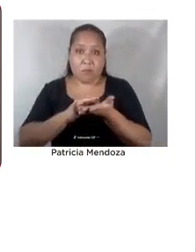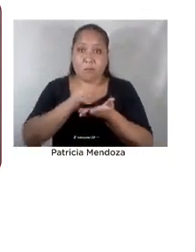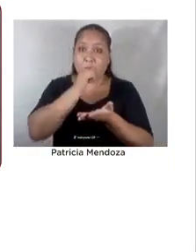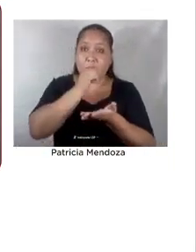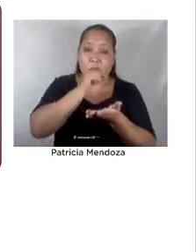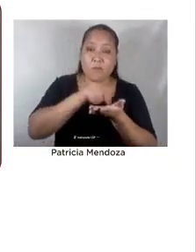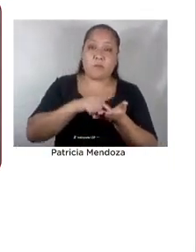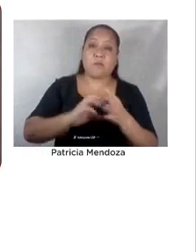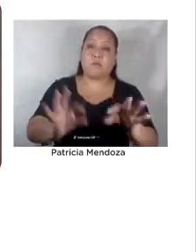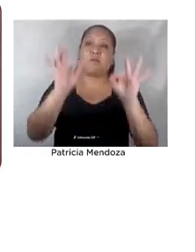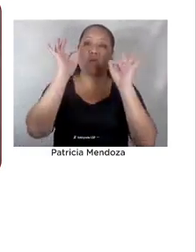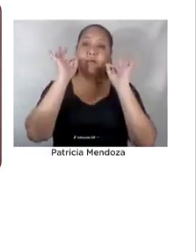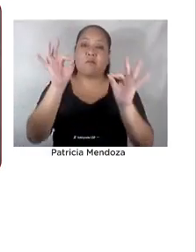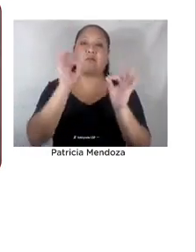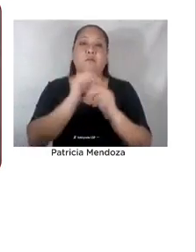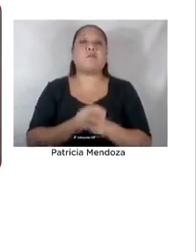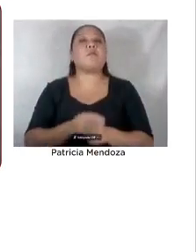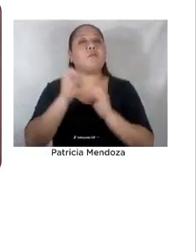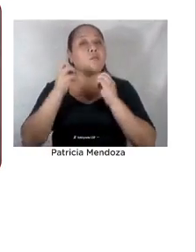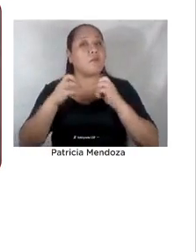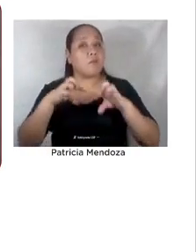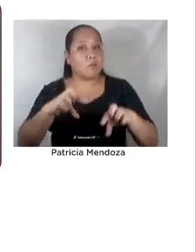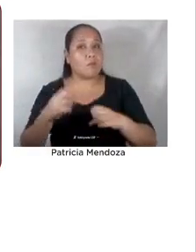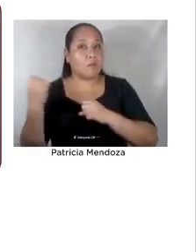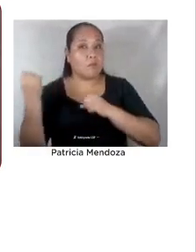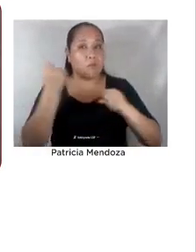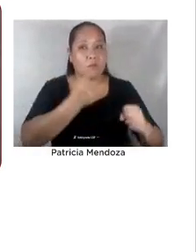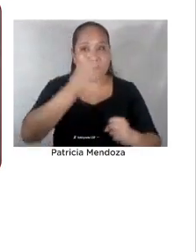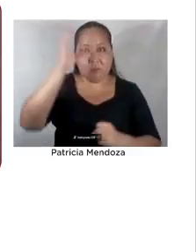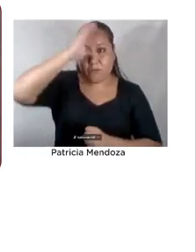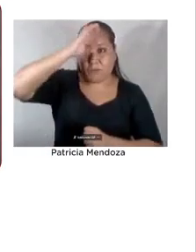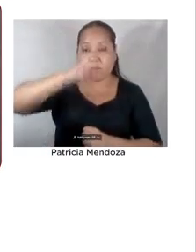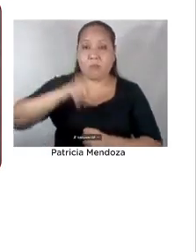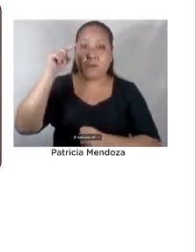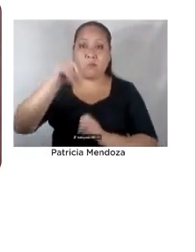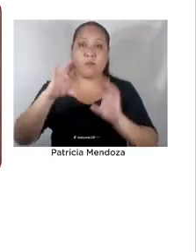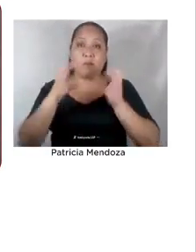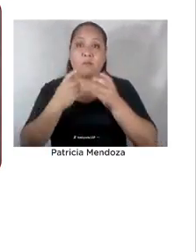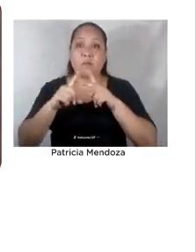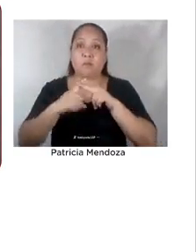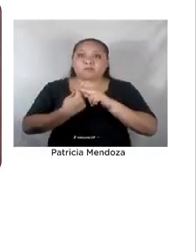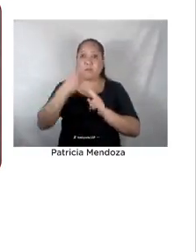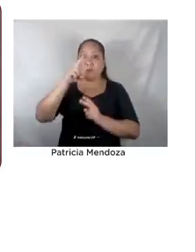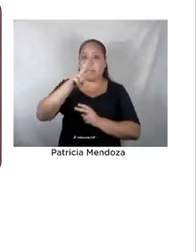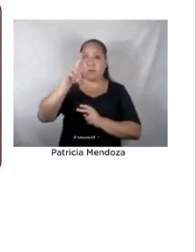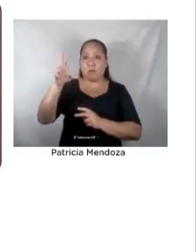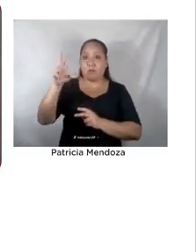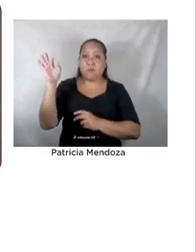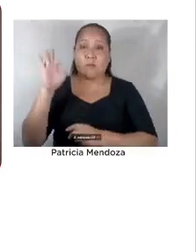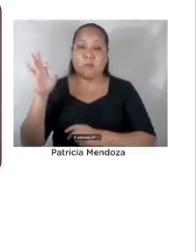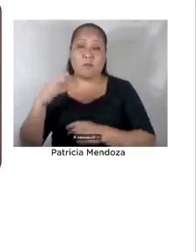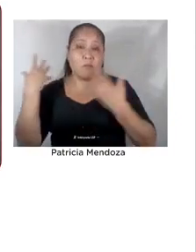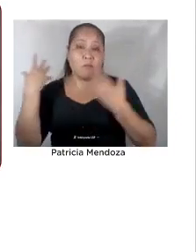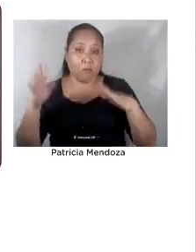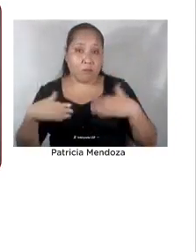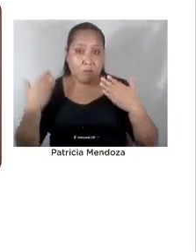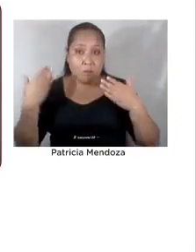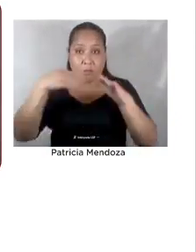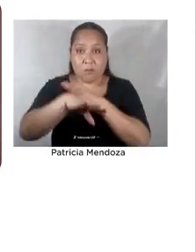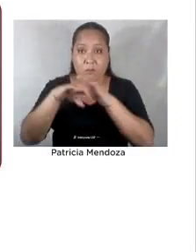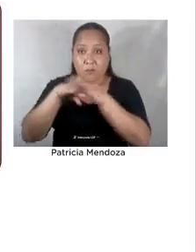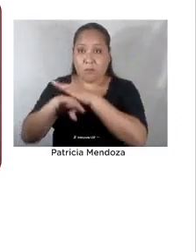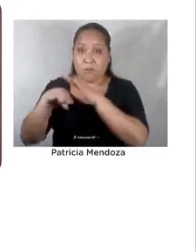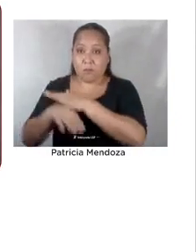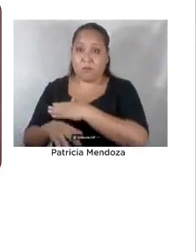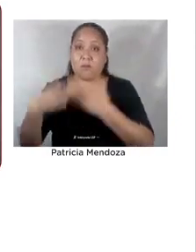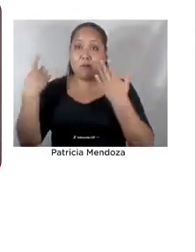oportunidad para fortalecer sus competencias. Este curso, les recordamos, inicia el 23 de febrero. Entonces ya pueden entrar e